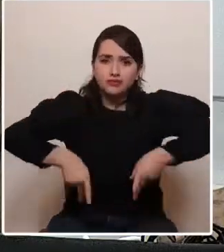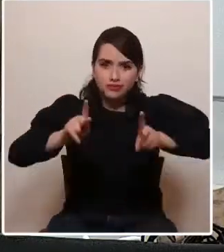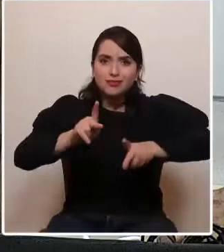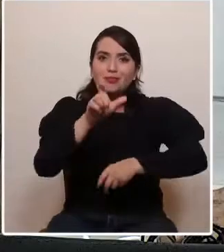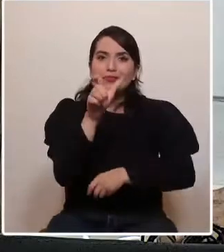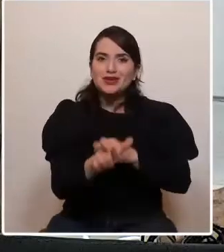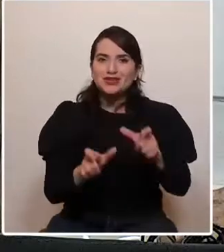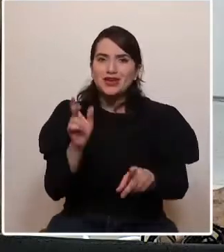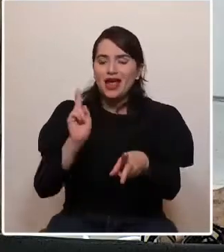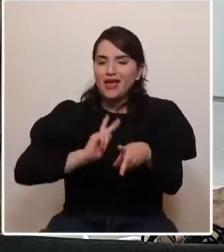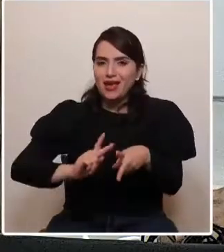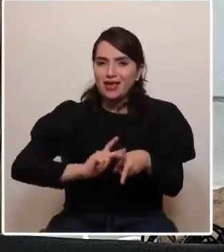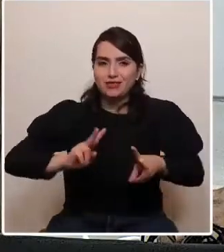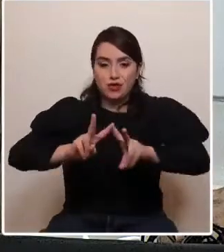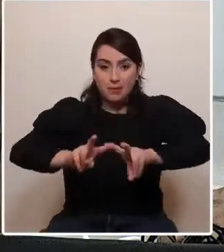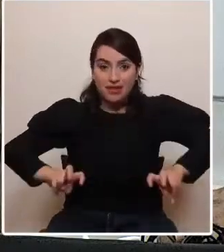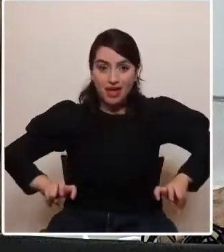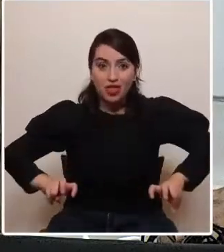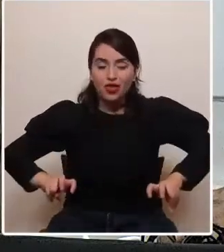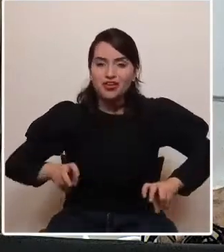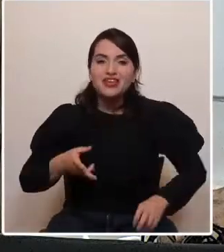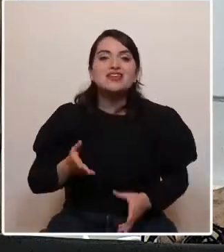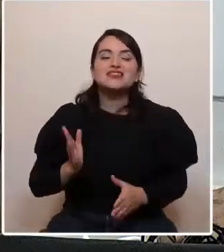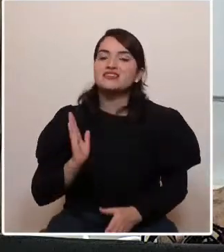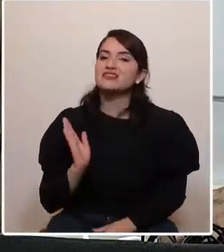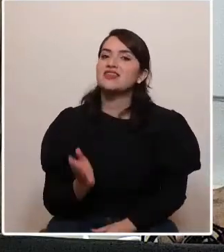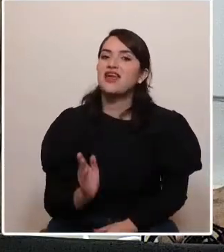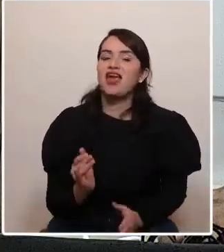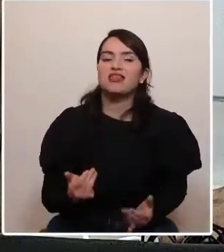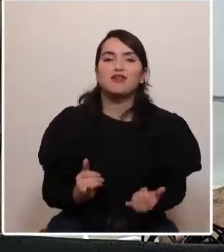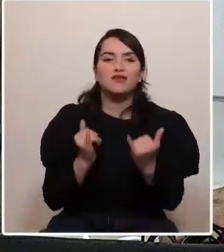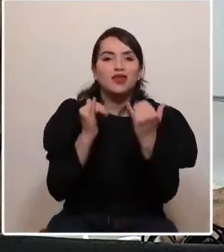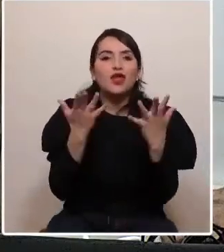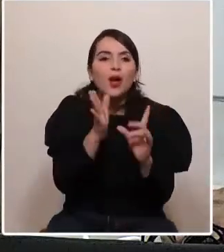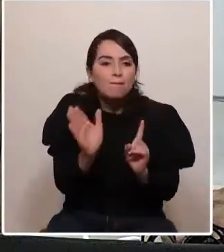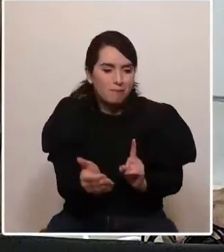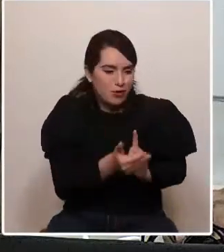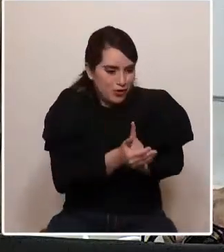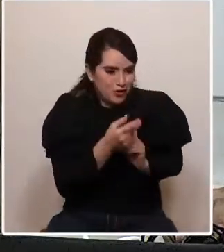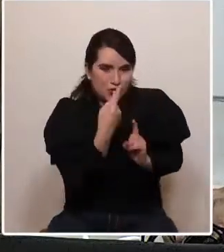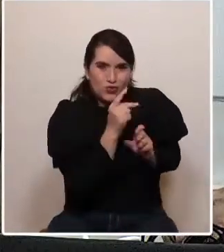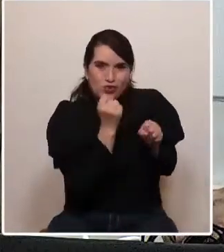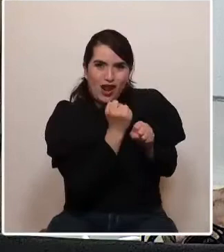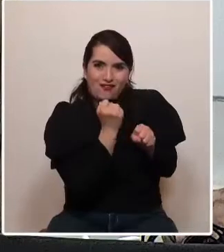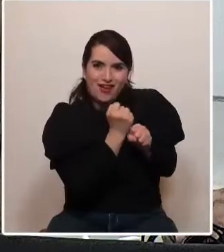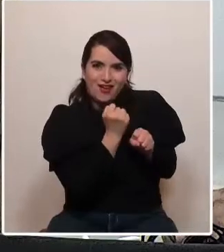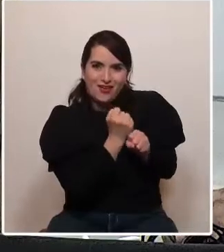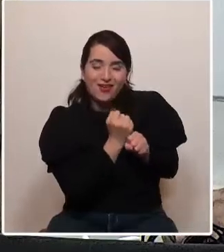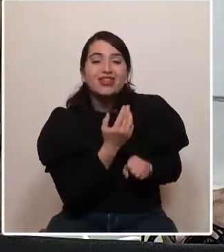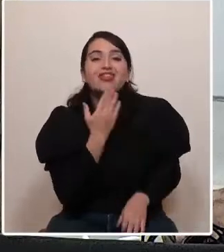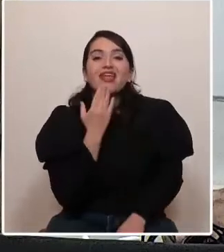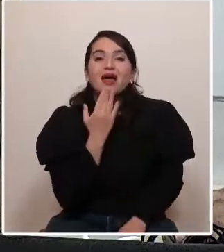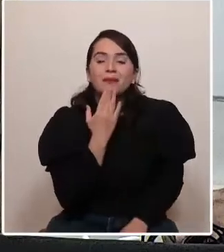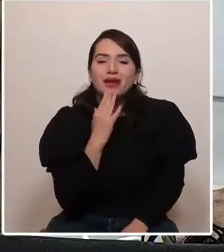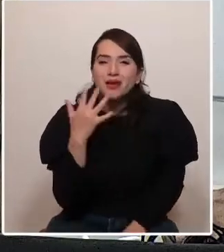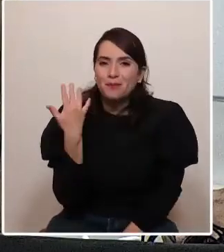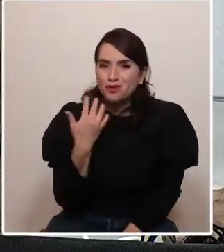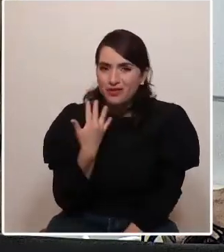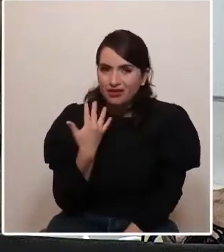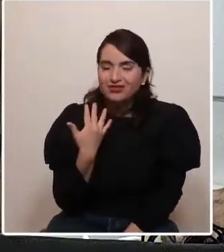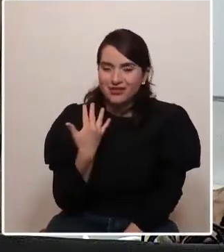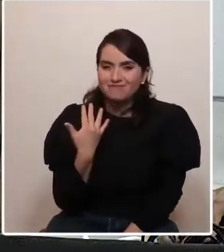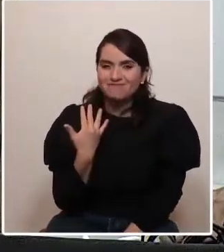creadores e investigadores sigan gozando de una protección clave para su quehacer y clave también para posibilitar